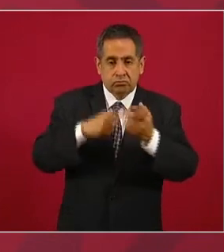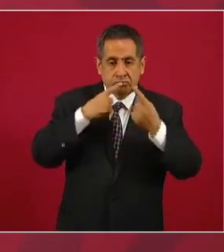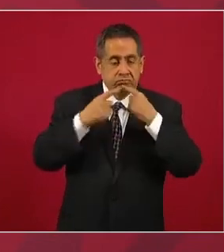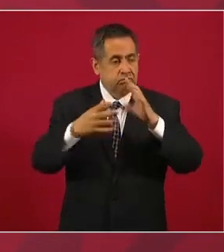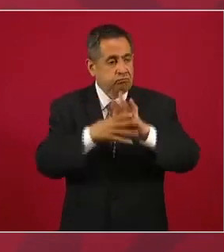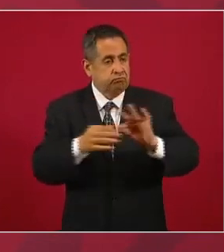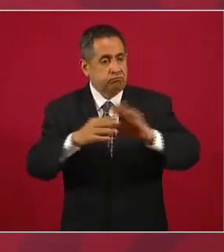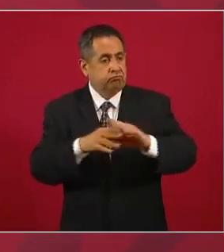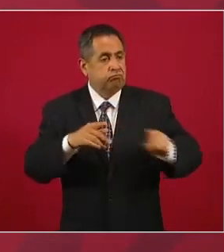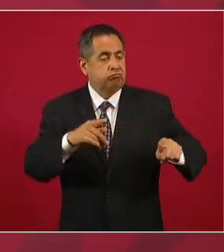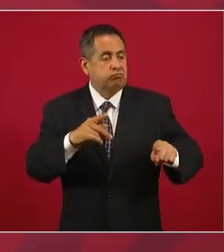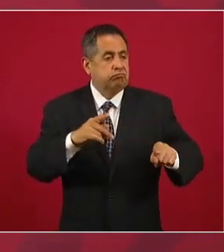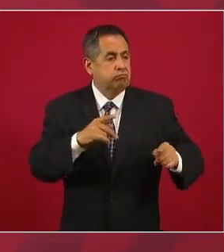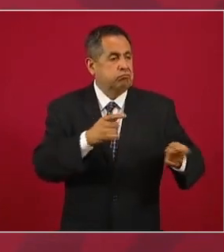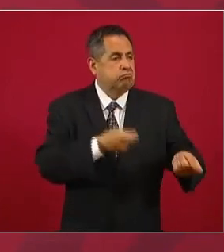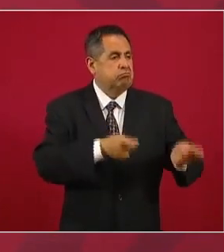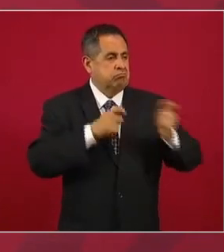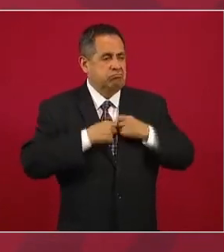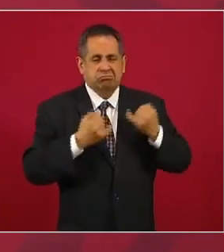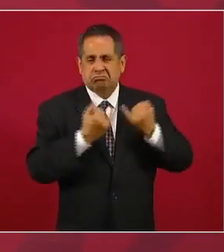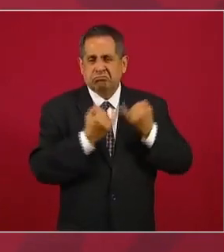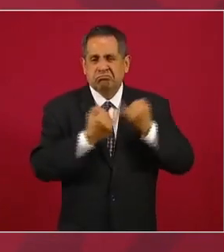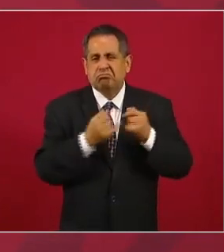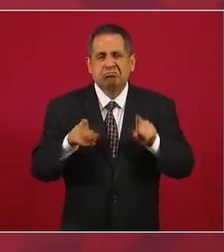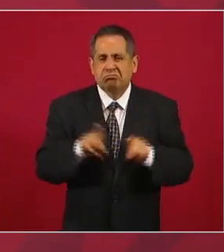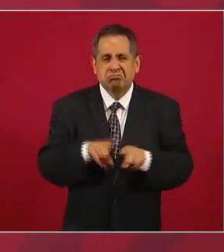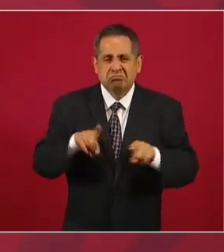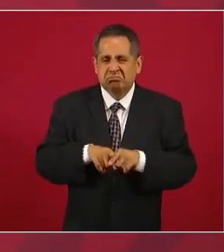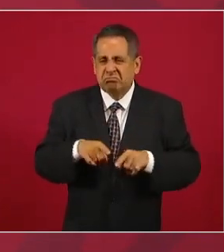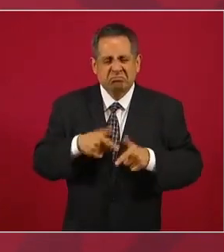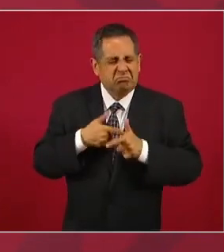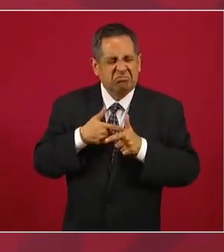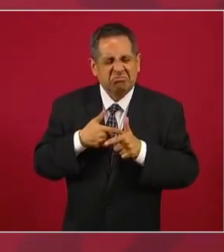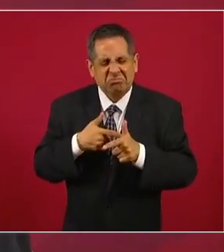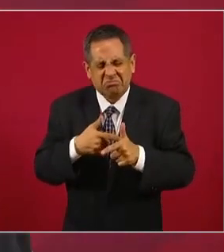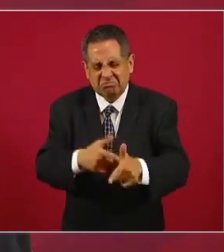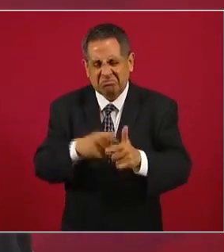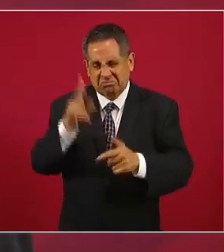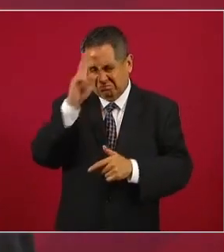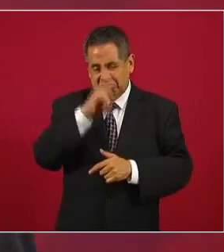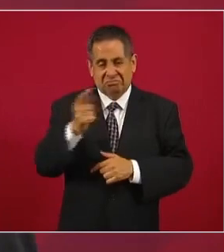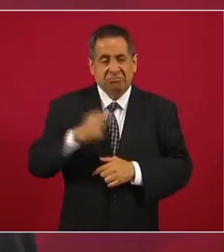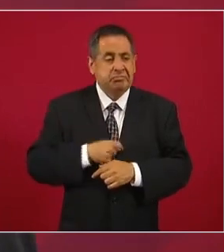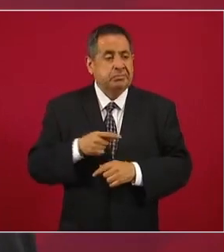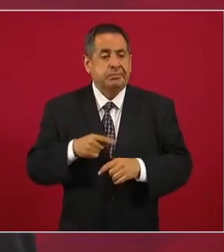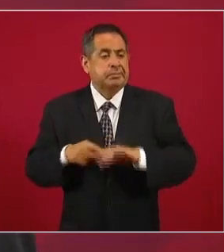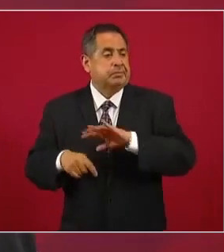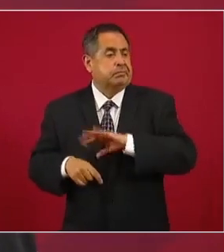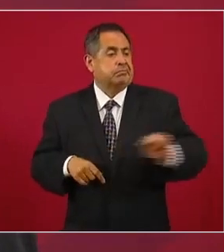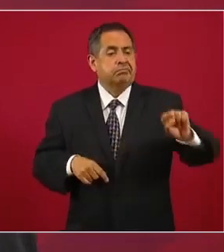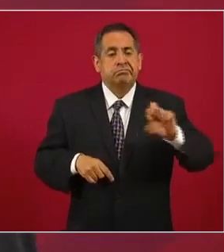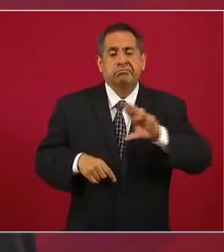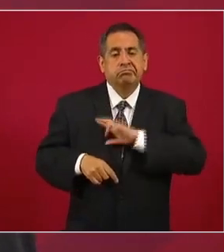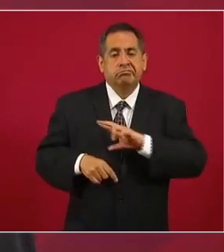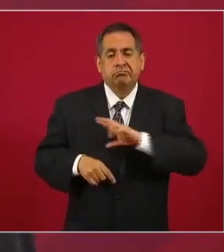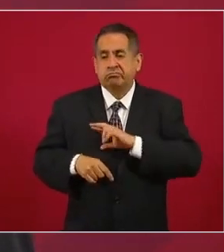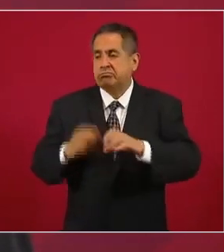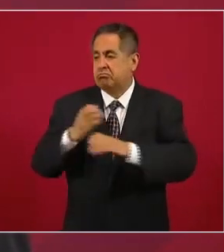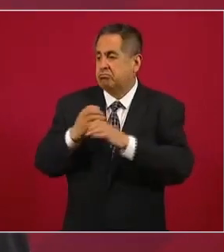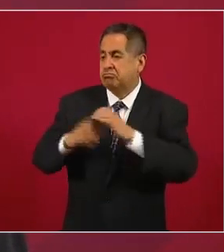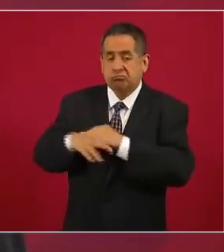antecesor y las llevó hasta sus últimas consecuencias. Privatizó